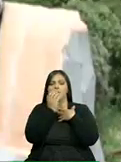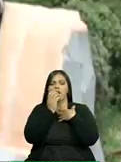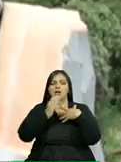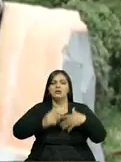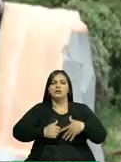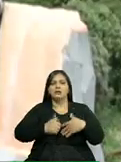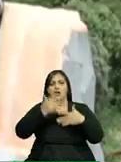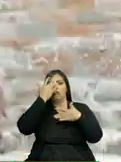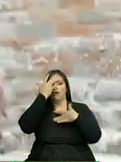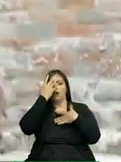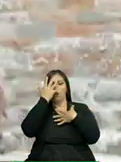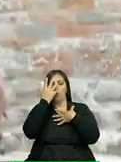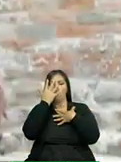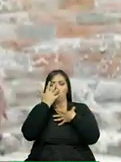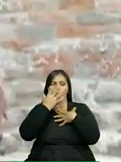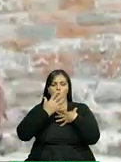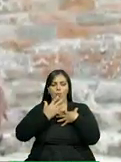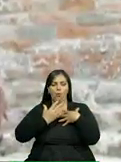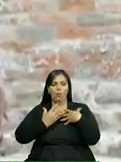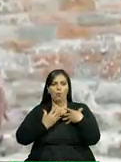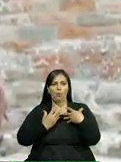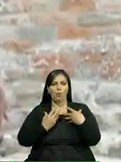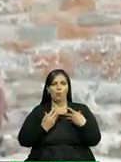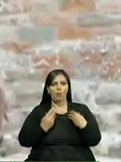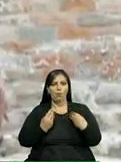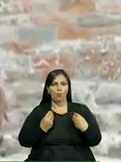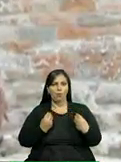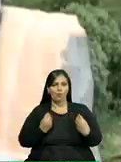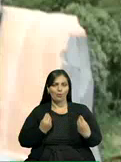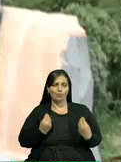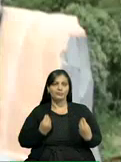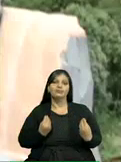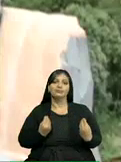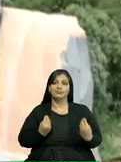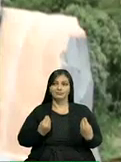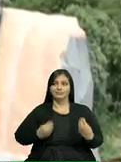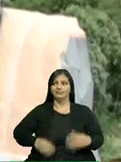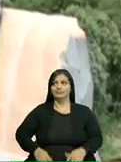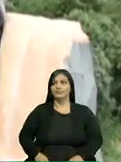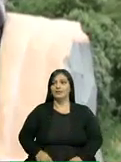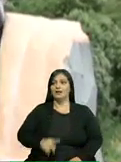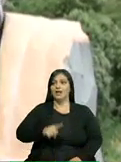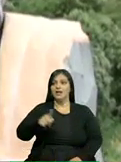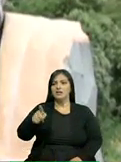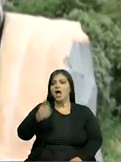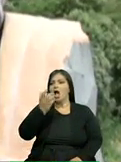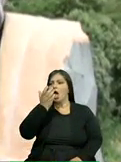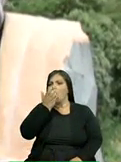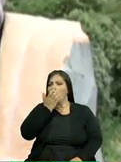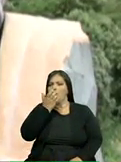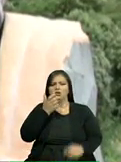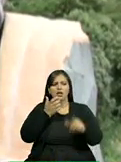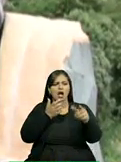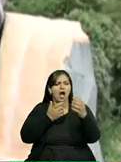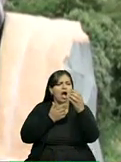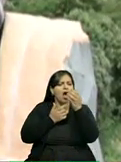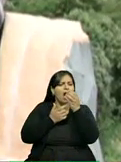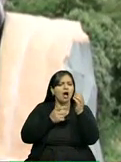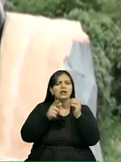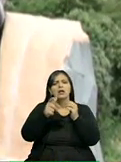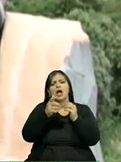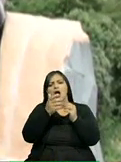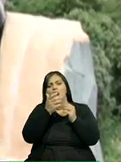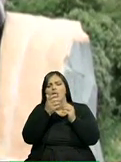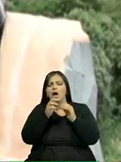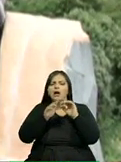diferentes piscinas que tenemos de acuerdo al espejo de agua van temperándose. Todas estas piscinas no son como para